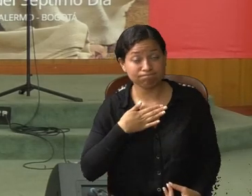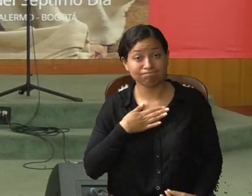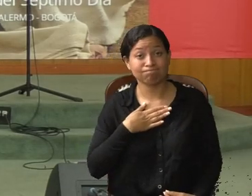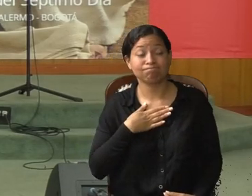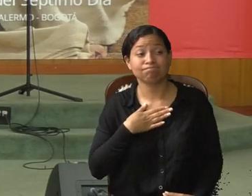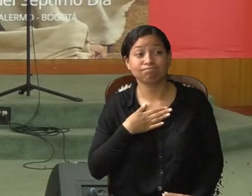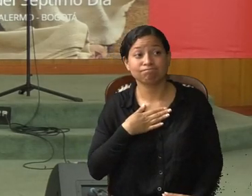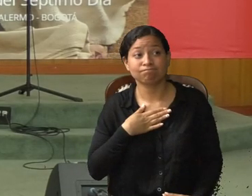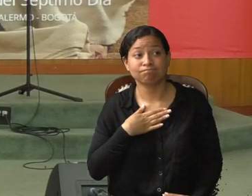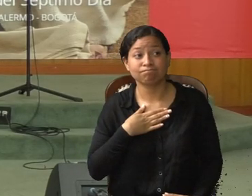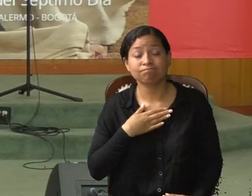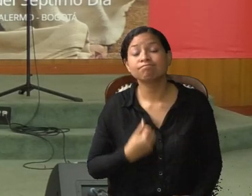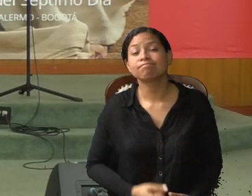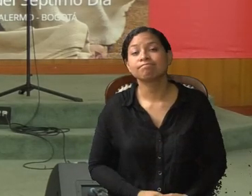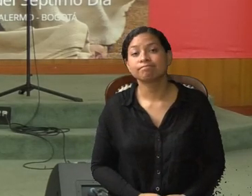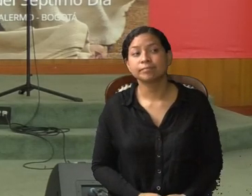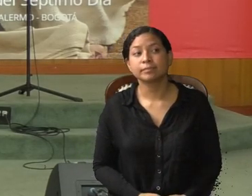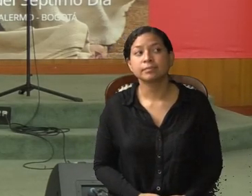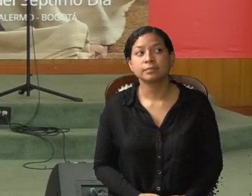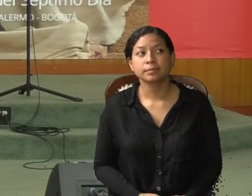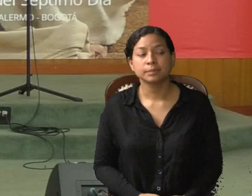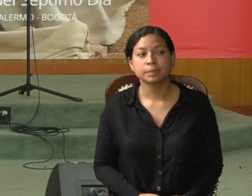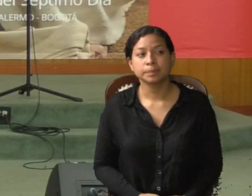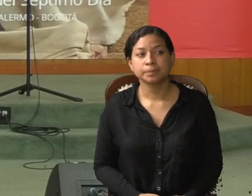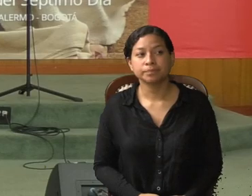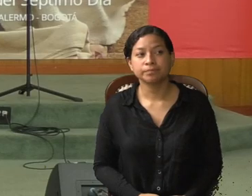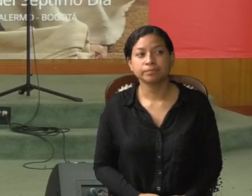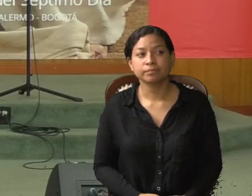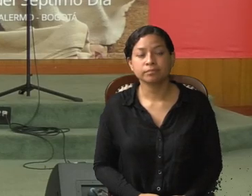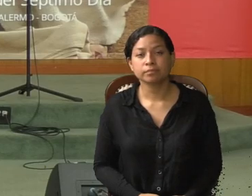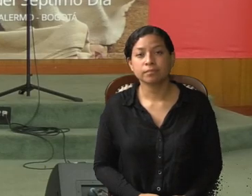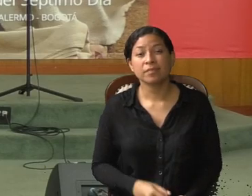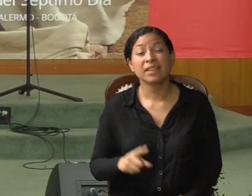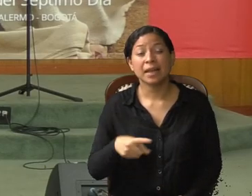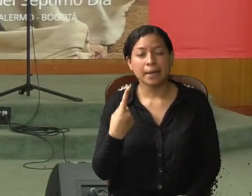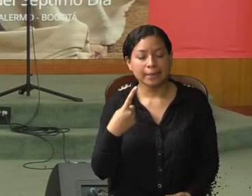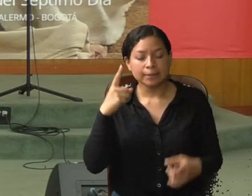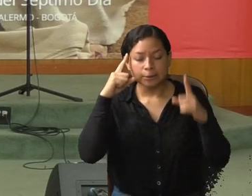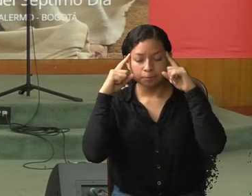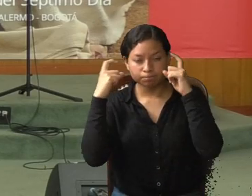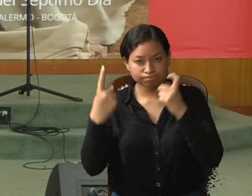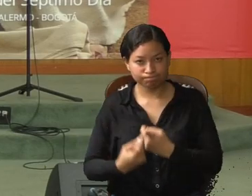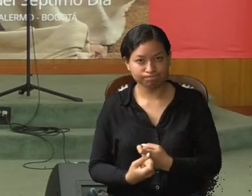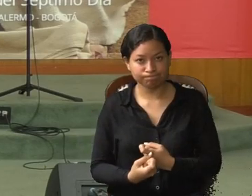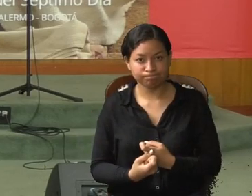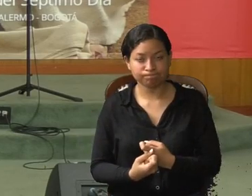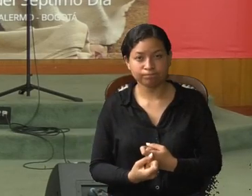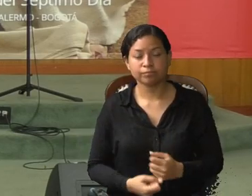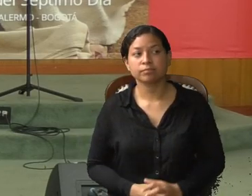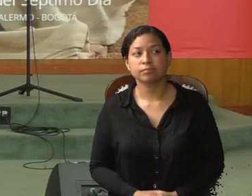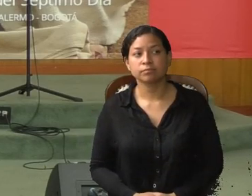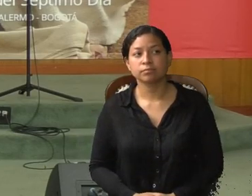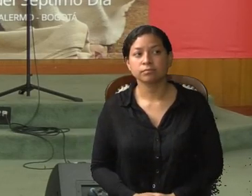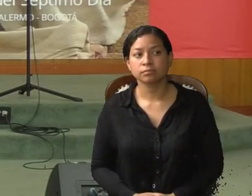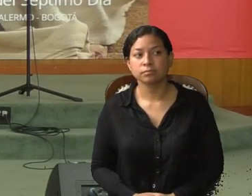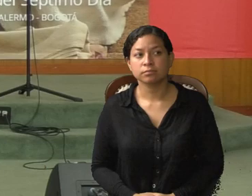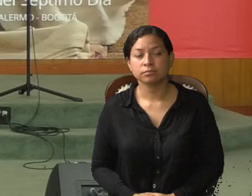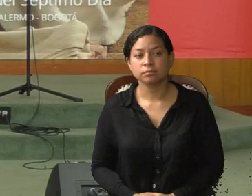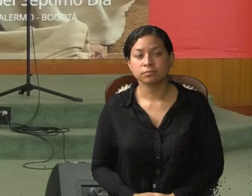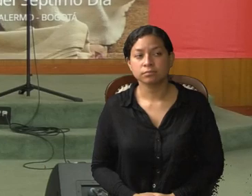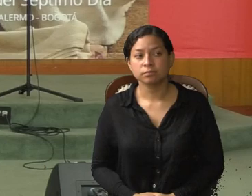Y quisiera acá primero sacar una reflexión. Hasta ese punto, hasta donde